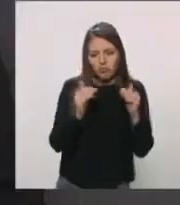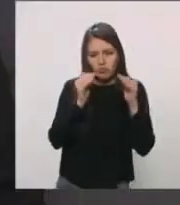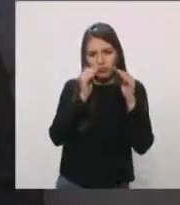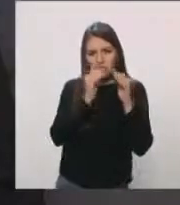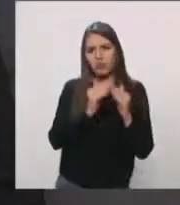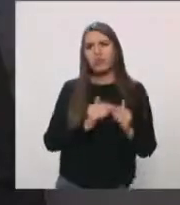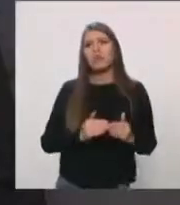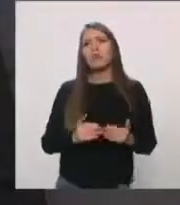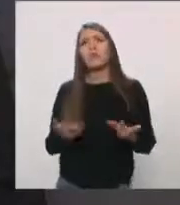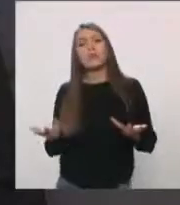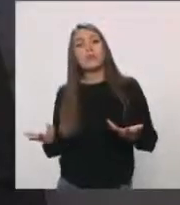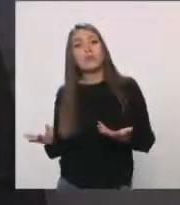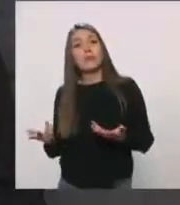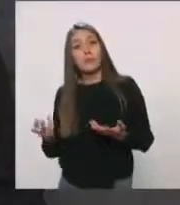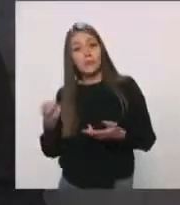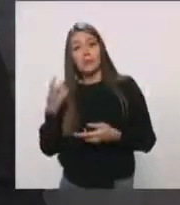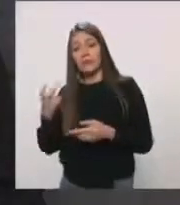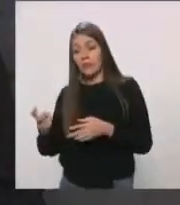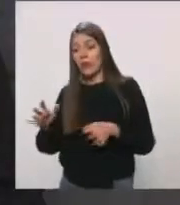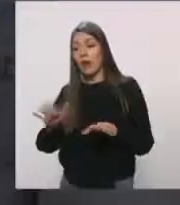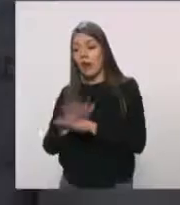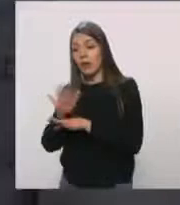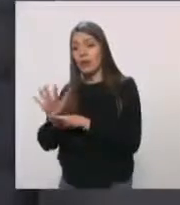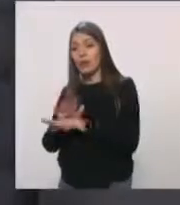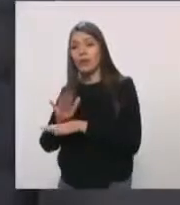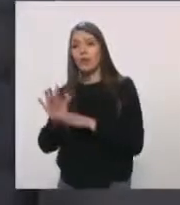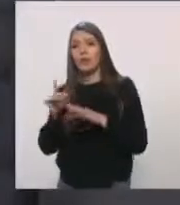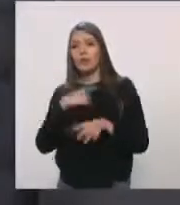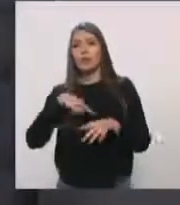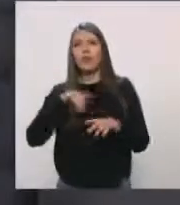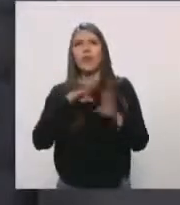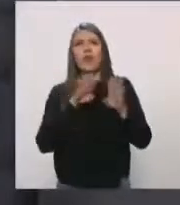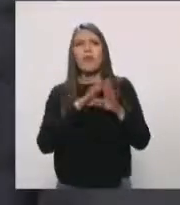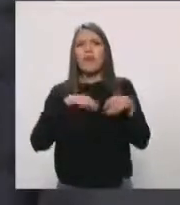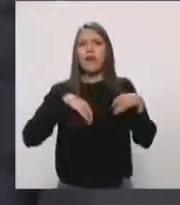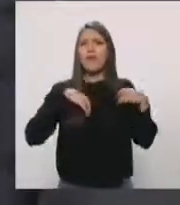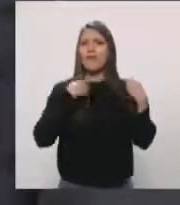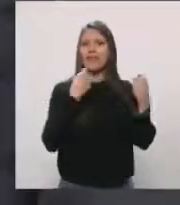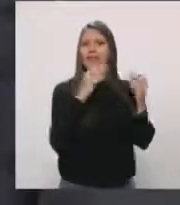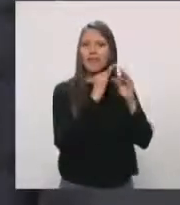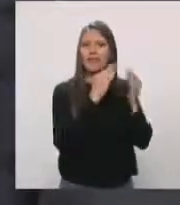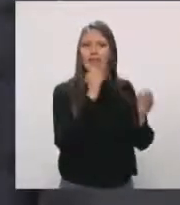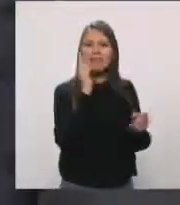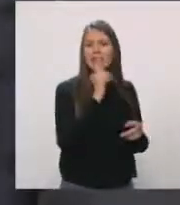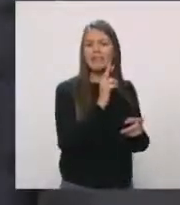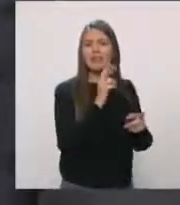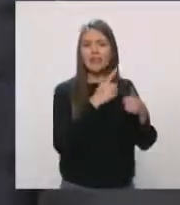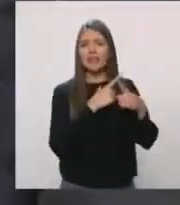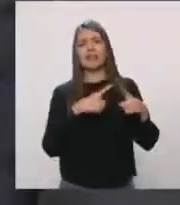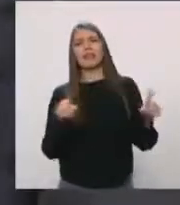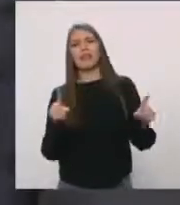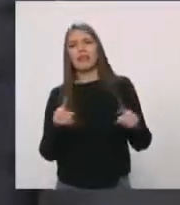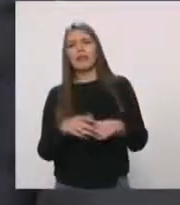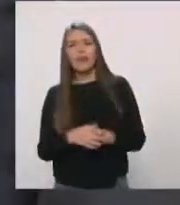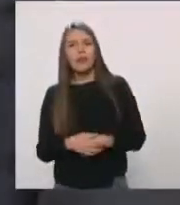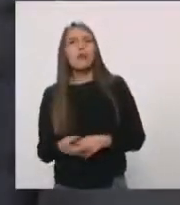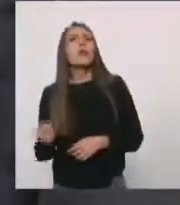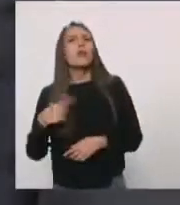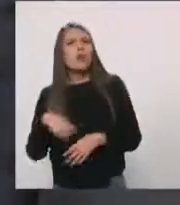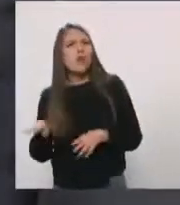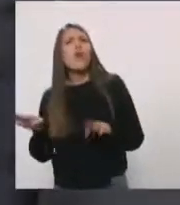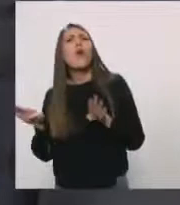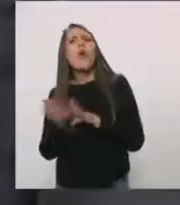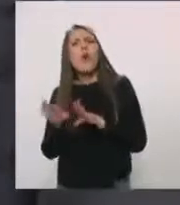sujetos, todo esto ha cambiado nuestra manera de ver la vida quizá. Y entonces tú me dices, ¿cómo volver a retomarla? Y yo te diría